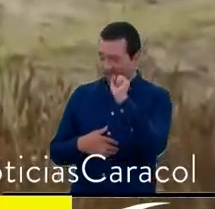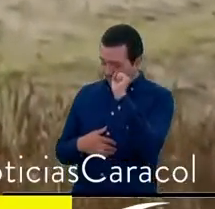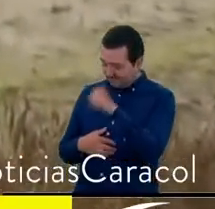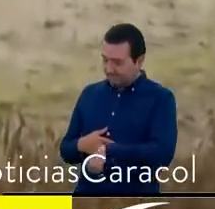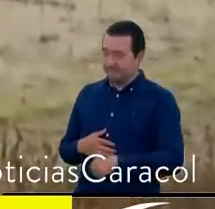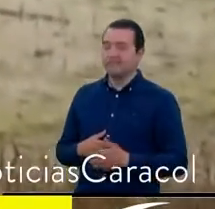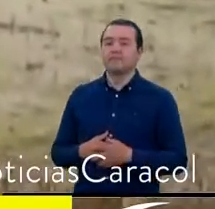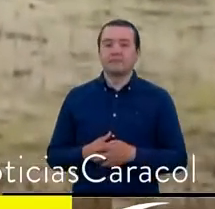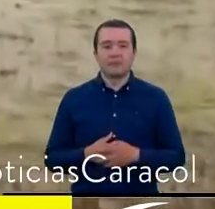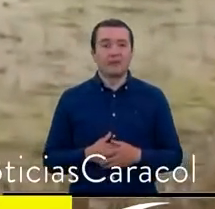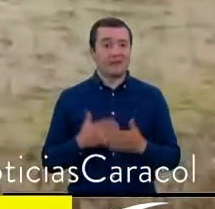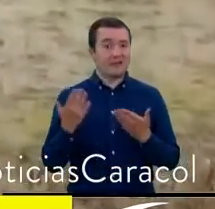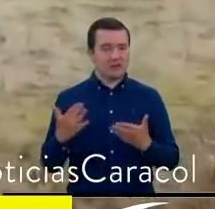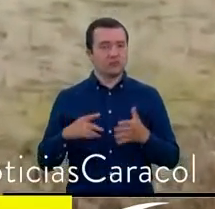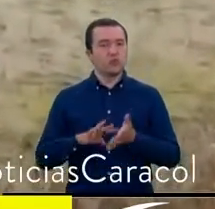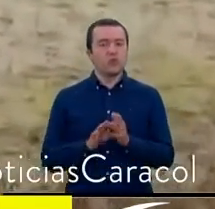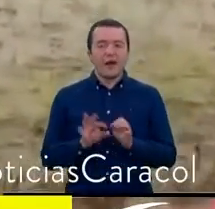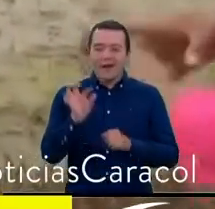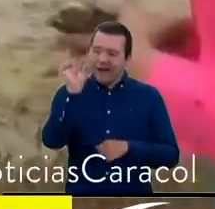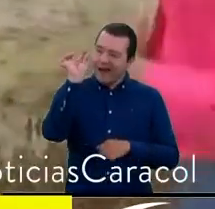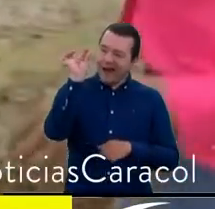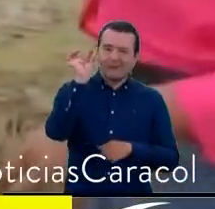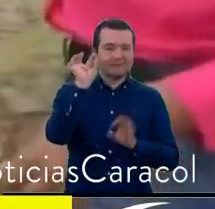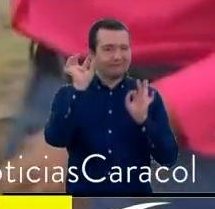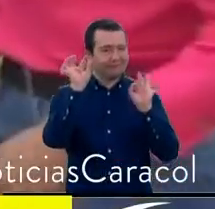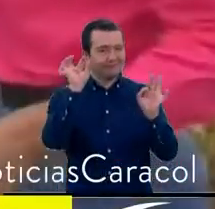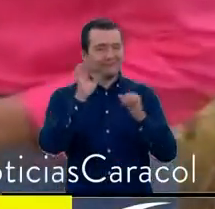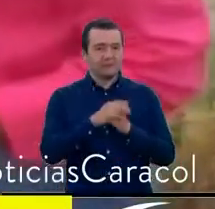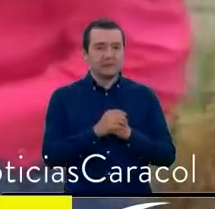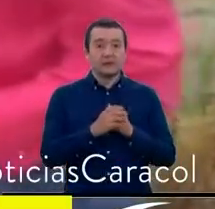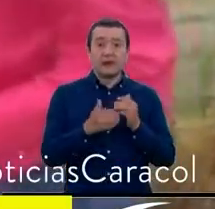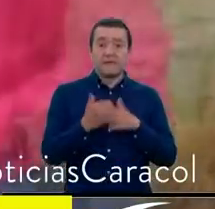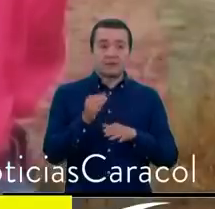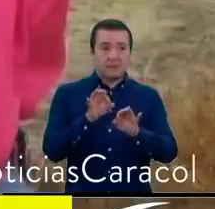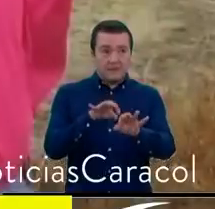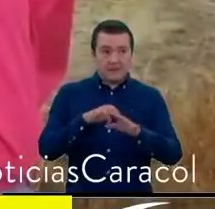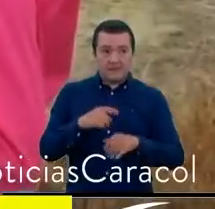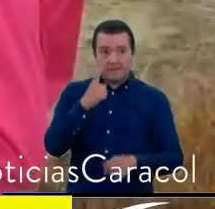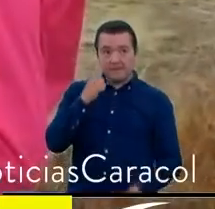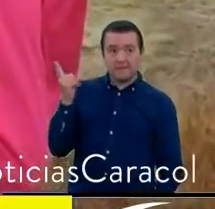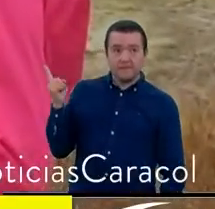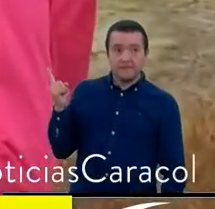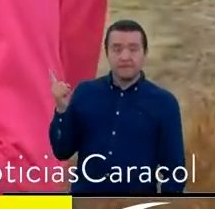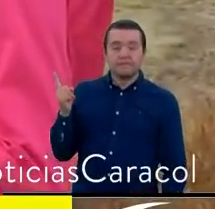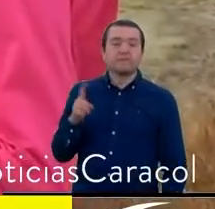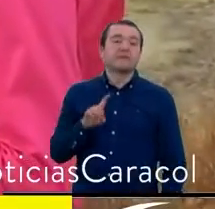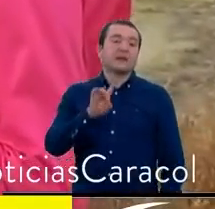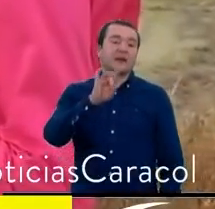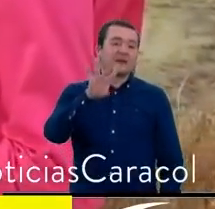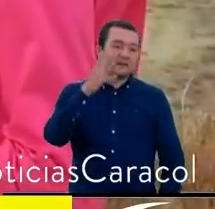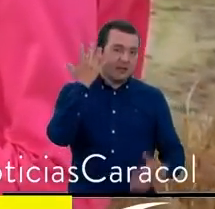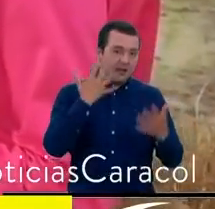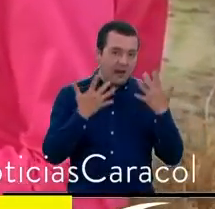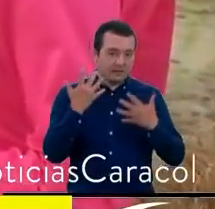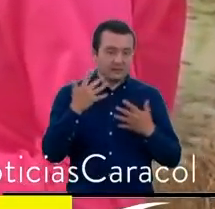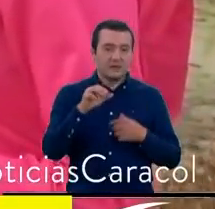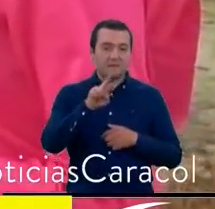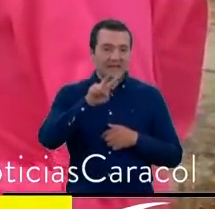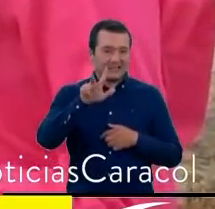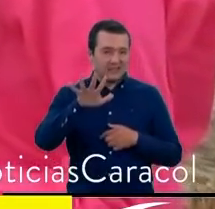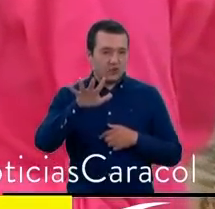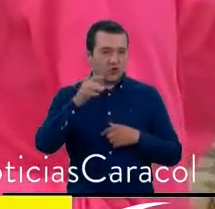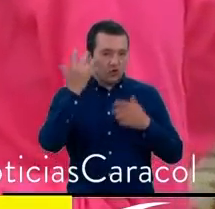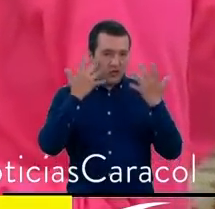para obtener un grano de calidad y que inicia con su plantación. Entre 15 y 25 días es la época de después de germinado,